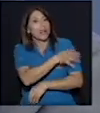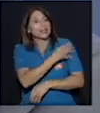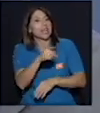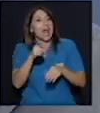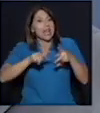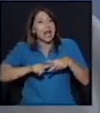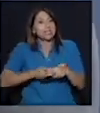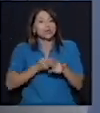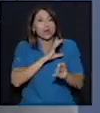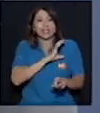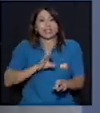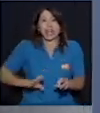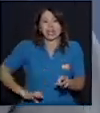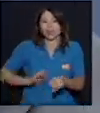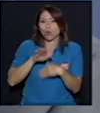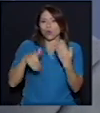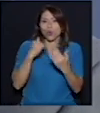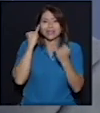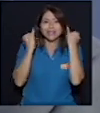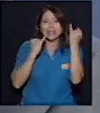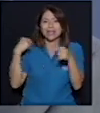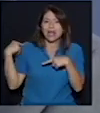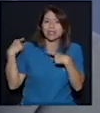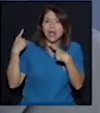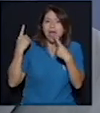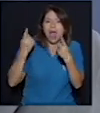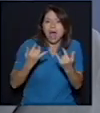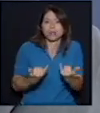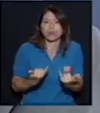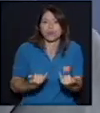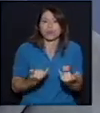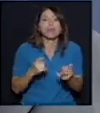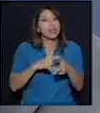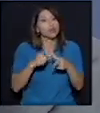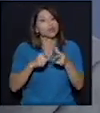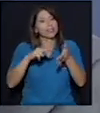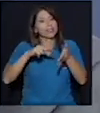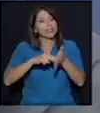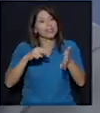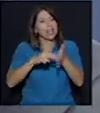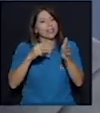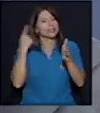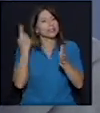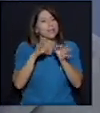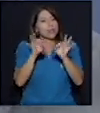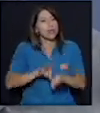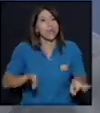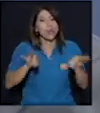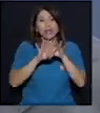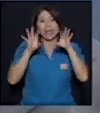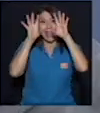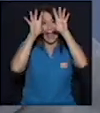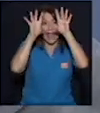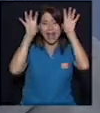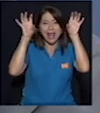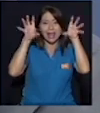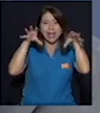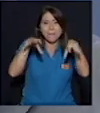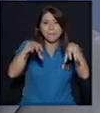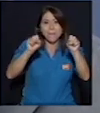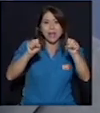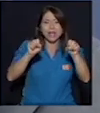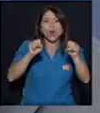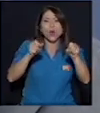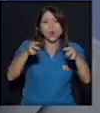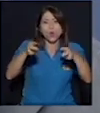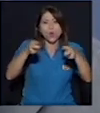esas ideas que vienen hasta la fecha actual. Entonces Siria siempre fue importante. Es en el Imperio Otomano, en donde Siria también